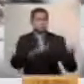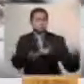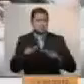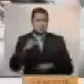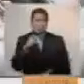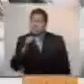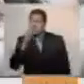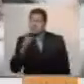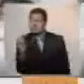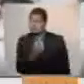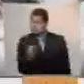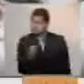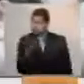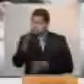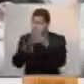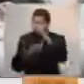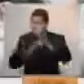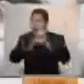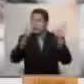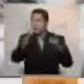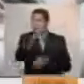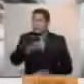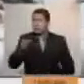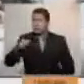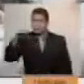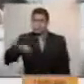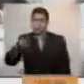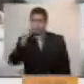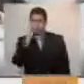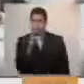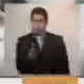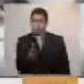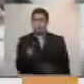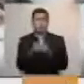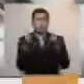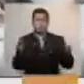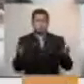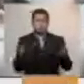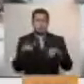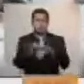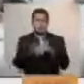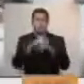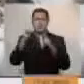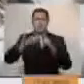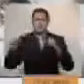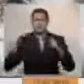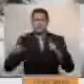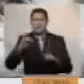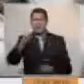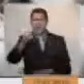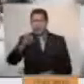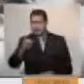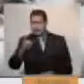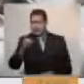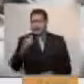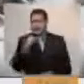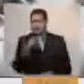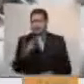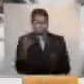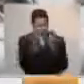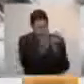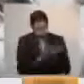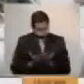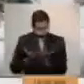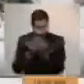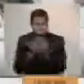digan mentiras, vamos a hablar con claridad a la gente. Y hoy vemos en los medios de comunicación al ministro de Electricidad, el doctor Alí Rodríguez, diciendo que van a estudiar esa